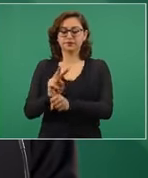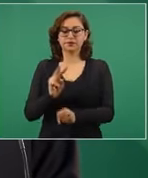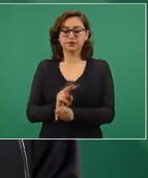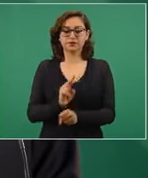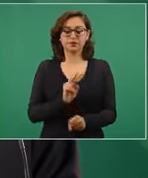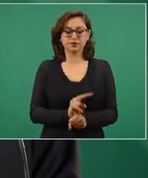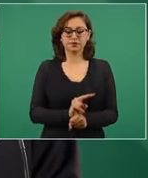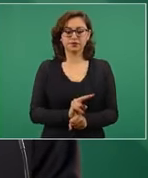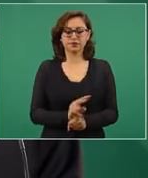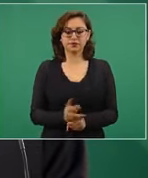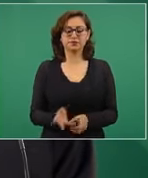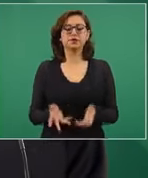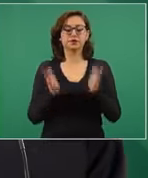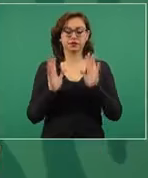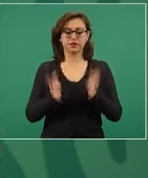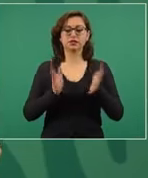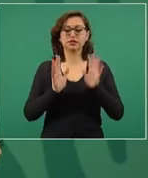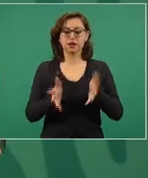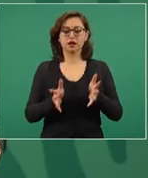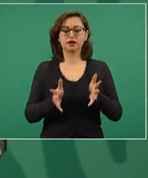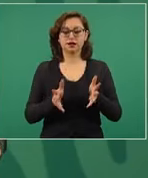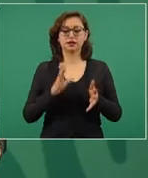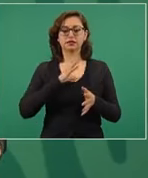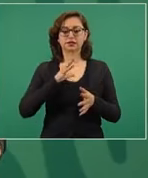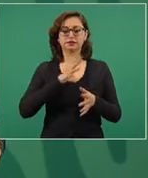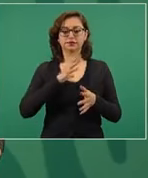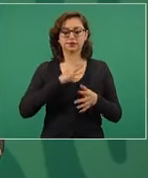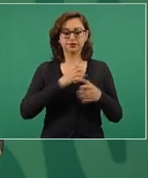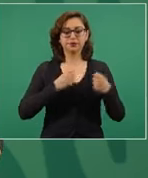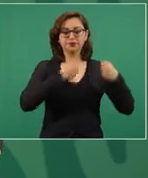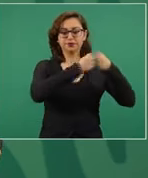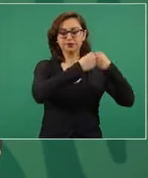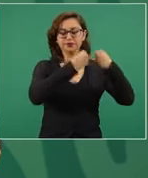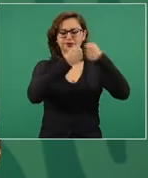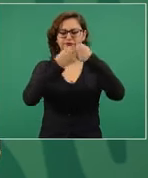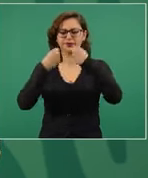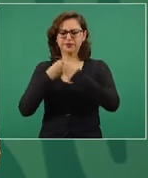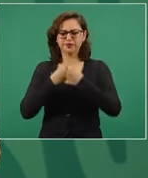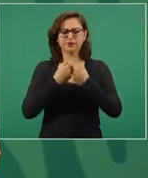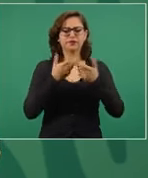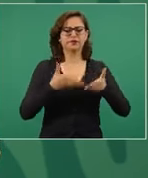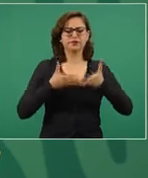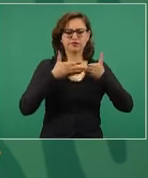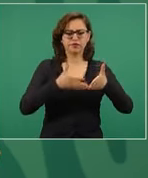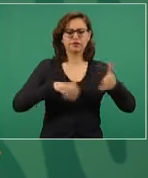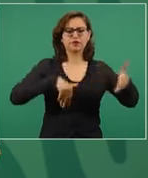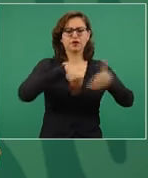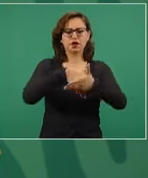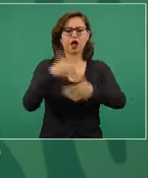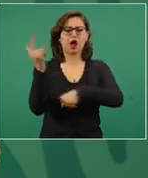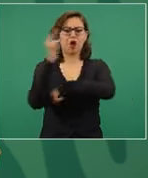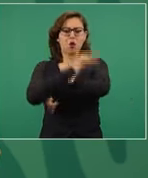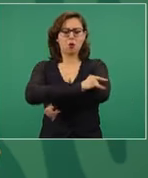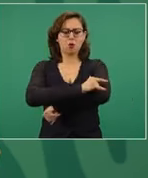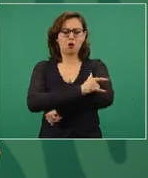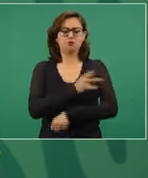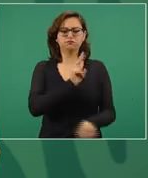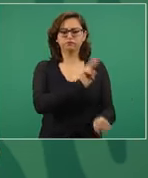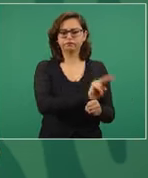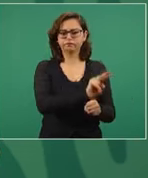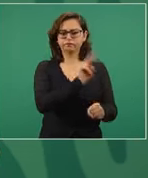del país, las fronterizas, en los puertos, aeropuertos, van a estar